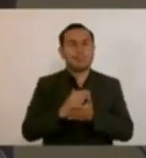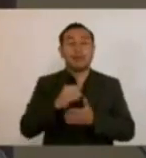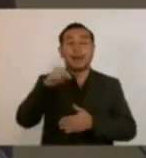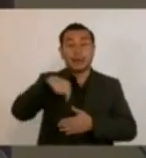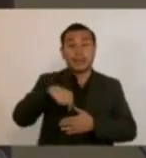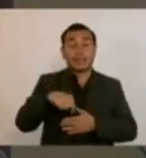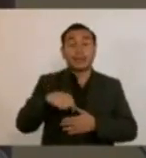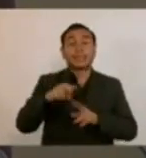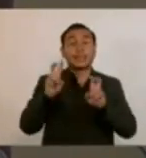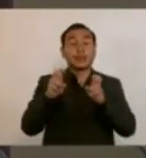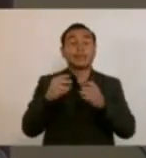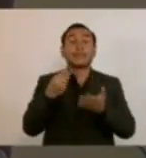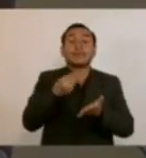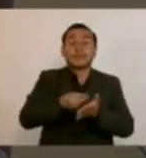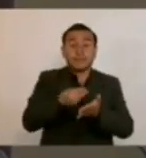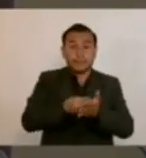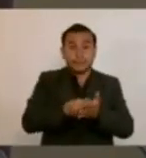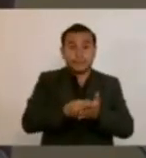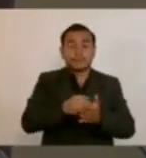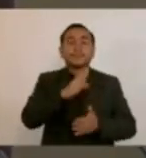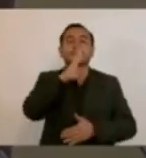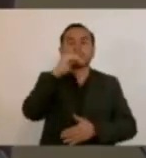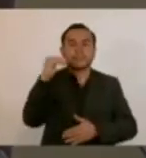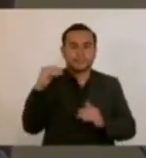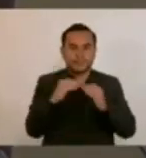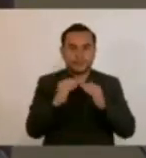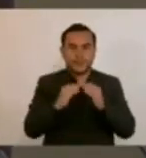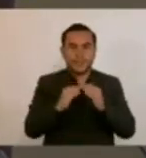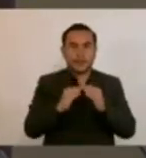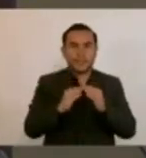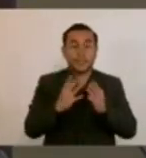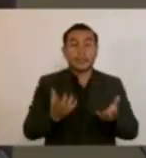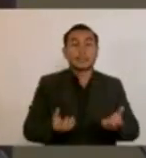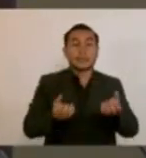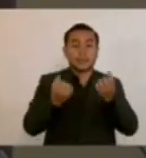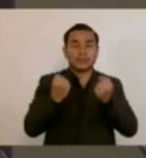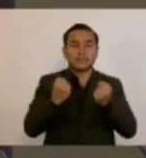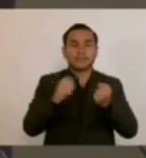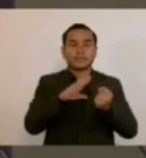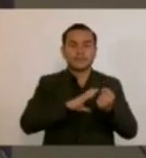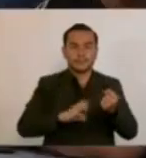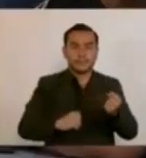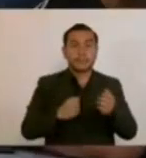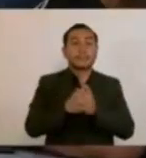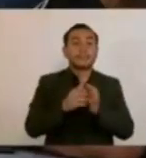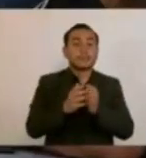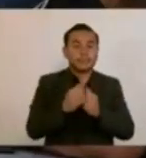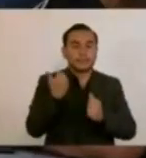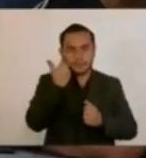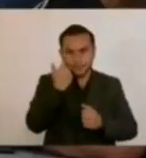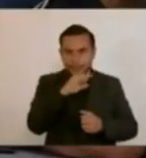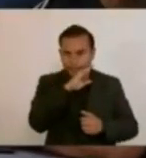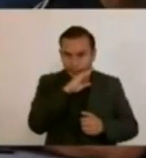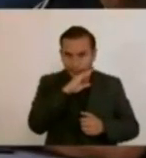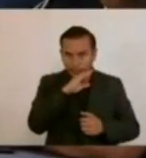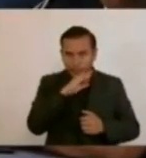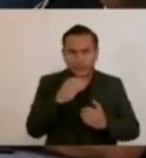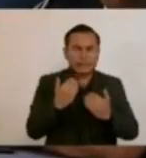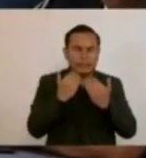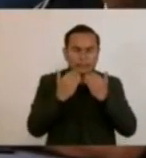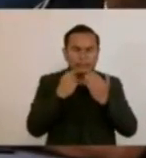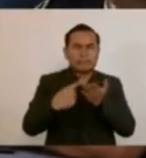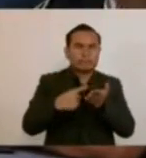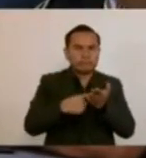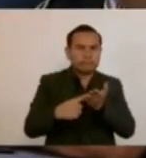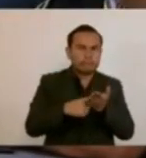economía nacional y de salvar nuestro país de una crisis mundial. Vamos a hablar con todos los alcaldes y les vamos a pedir todos